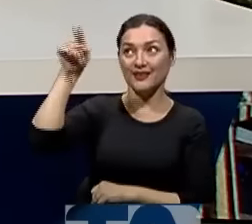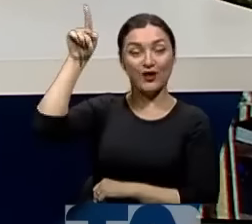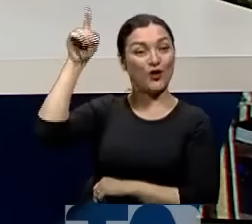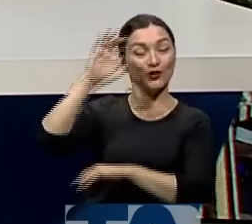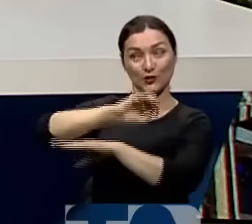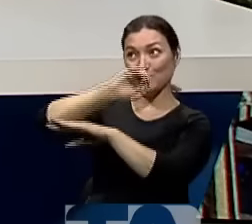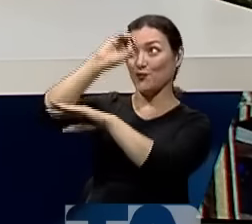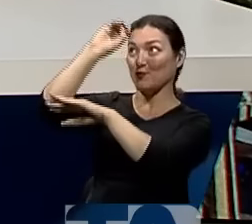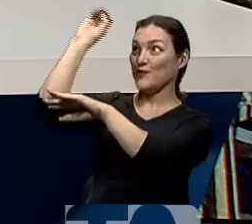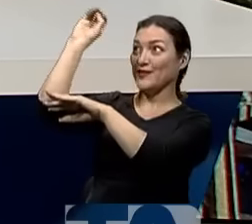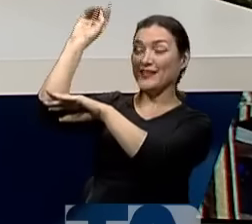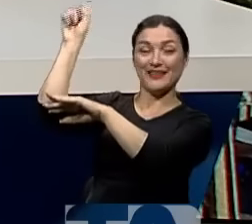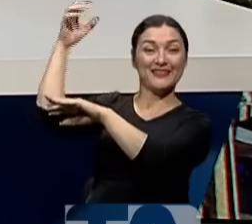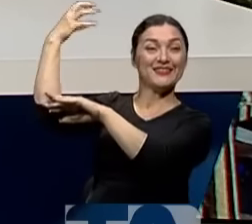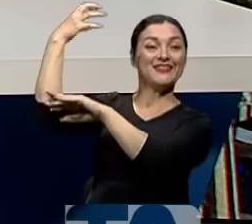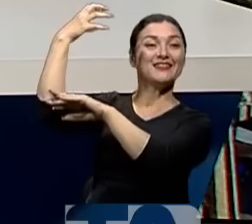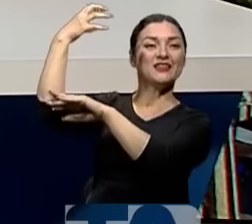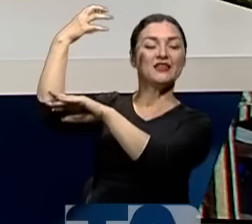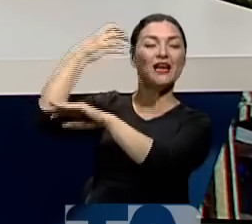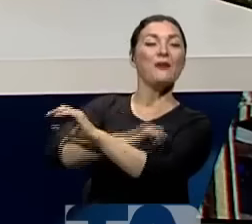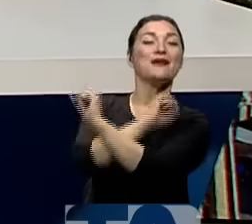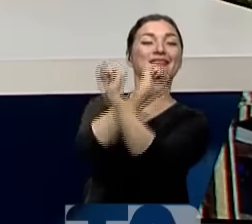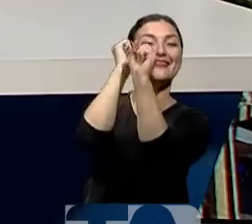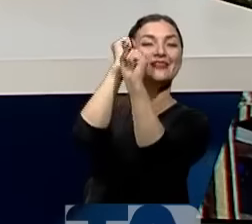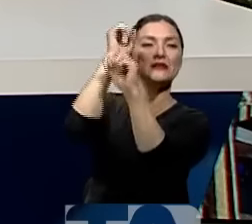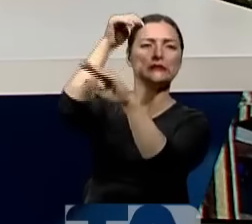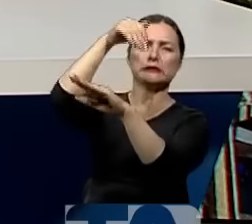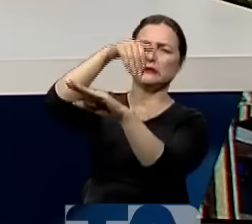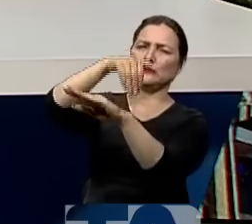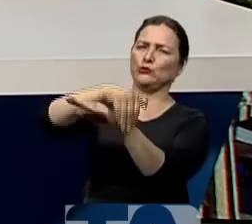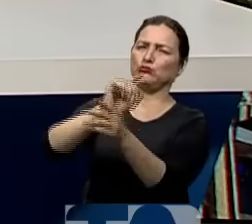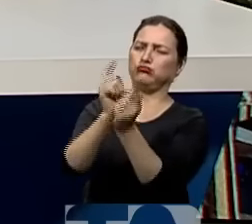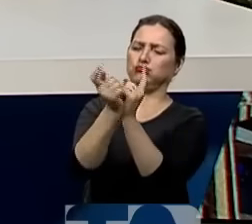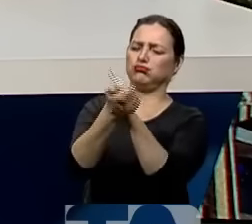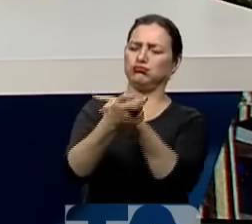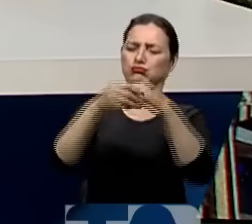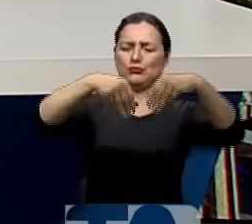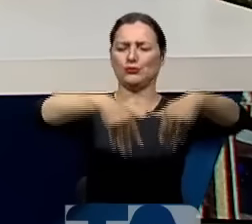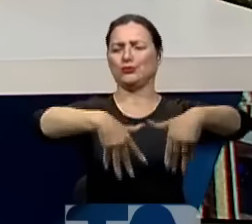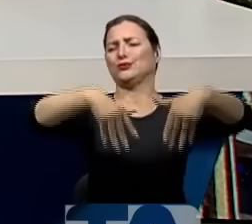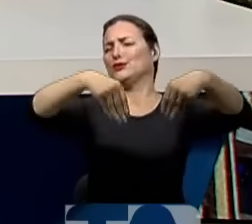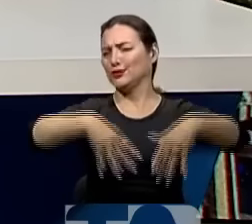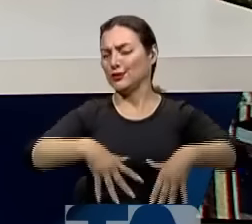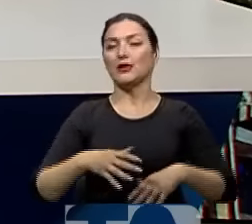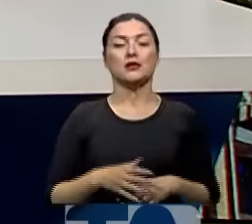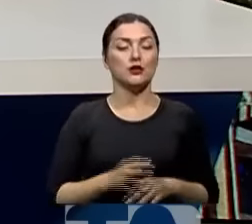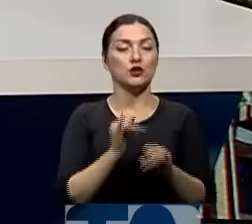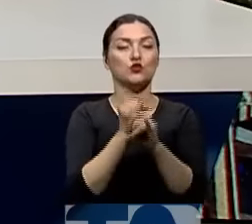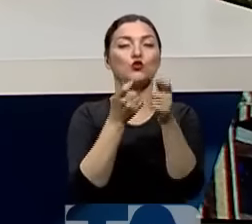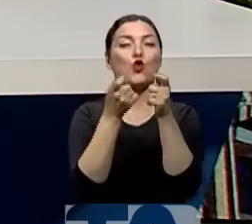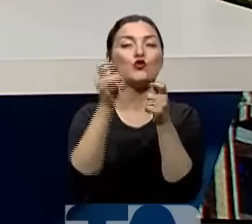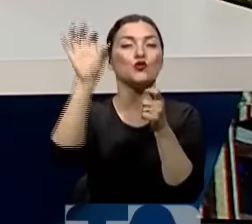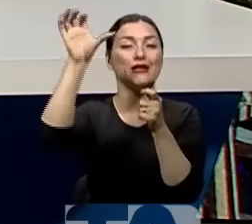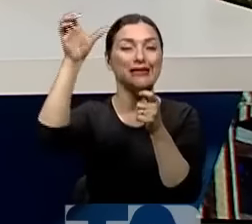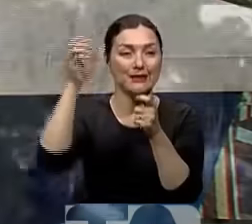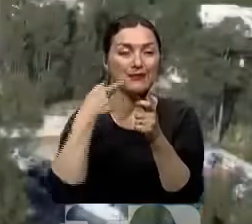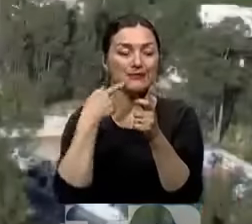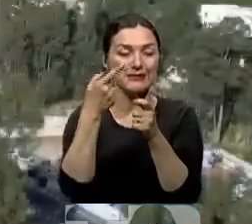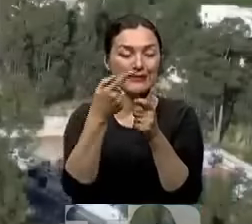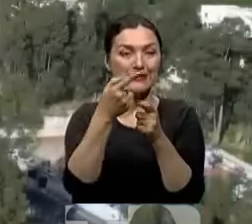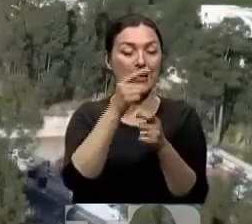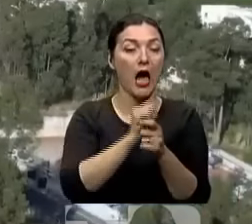mañana, pero en la tarde vamos a tener lluvias y de hecho hay una alerta también del INAMI respecto de fuertes lluvias, sobre todo en la Amazonía.